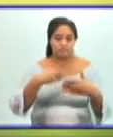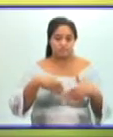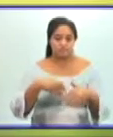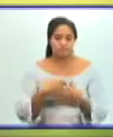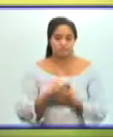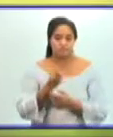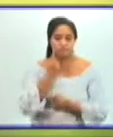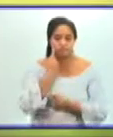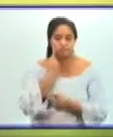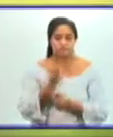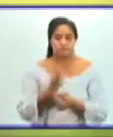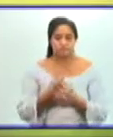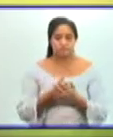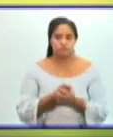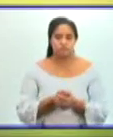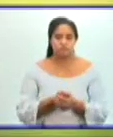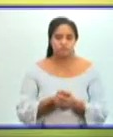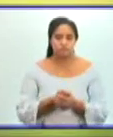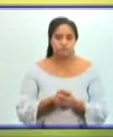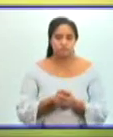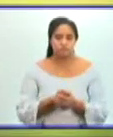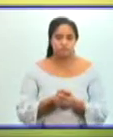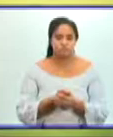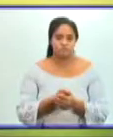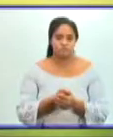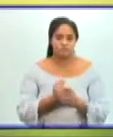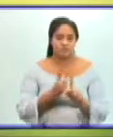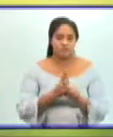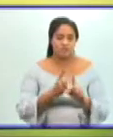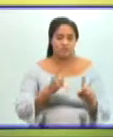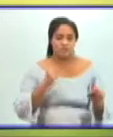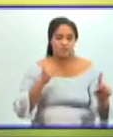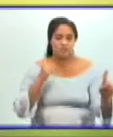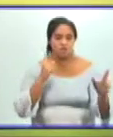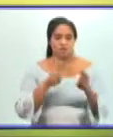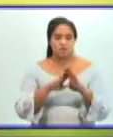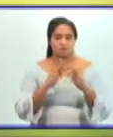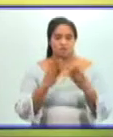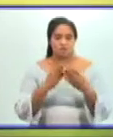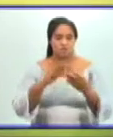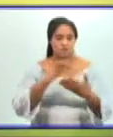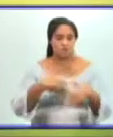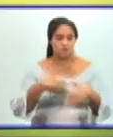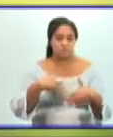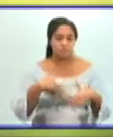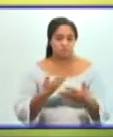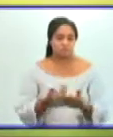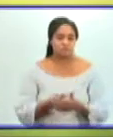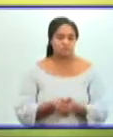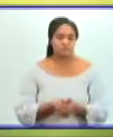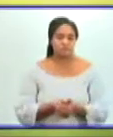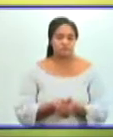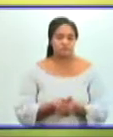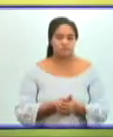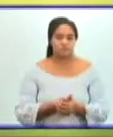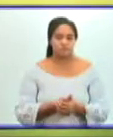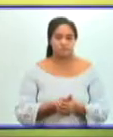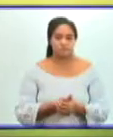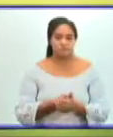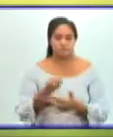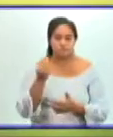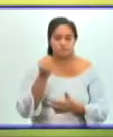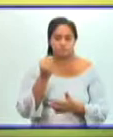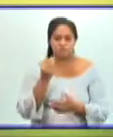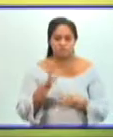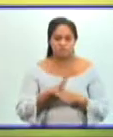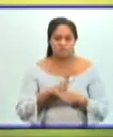que aparecen a lo largo de todas las avenidas y calles de nuestro país. Pero ustedes conocen su